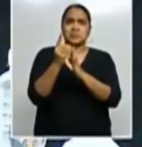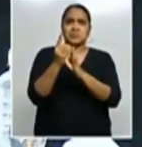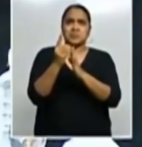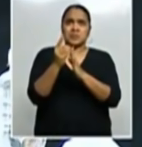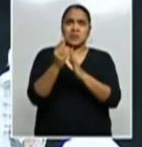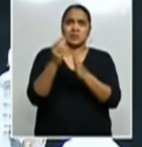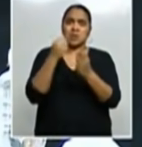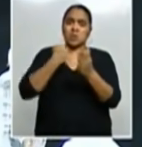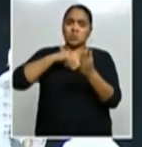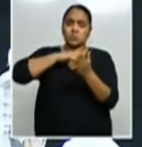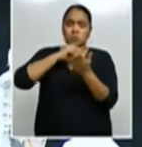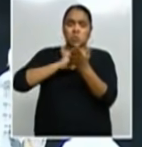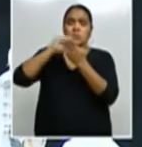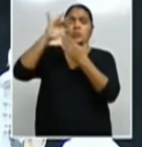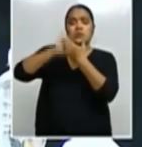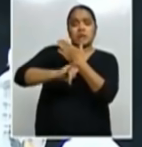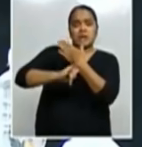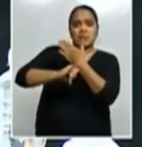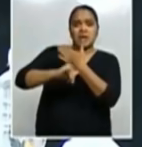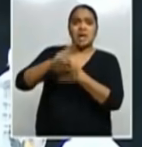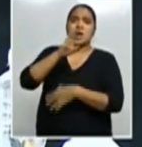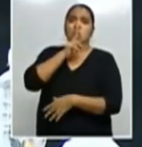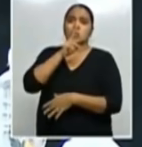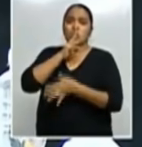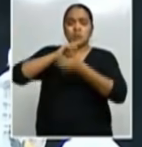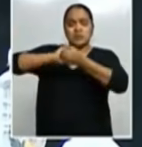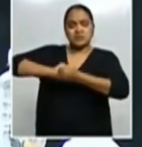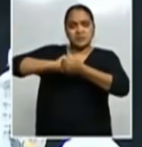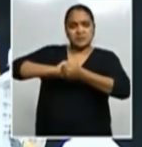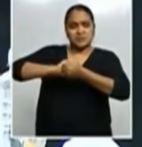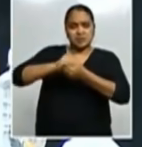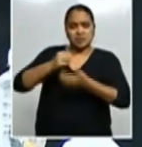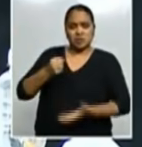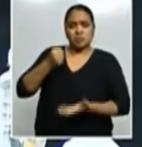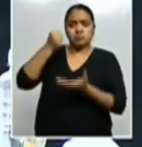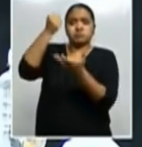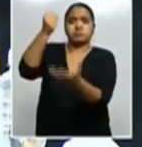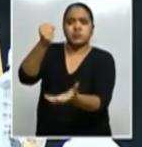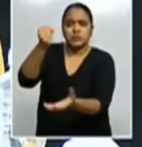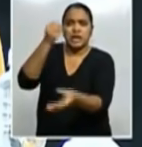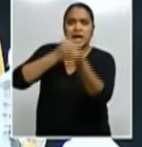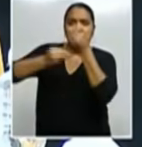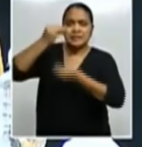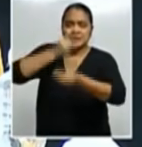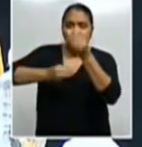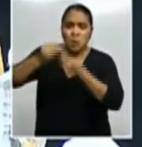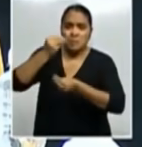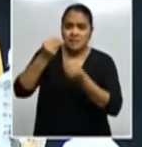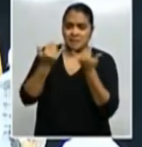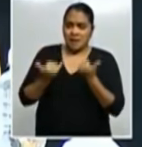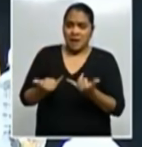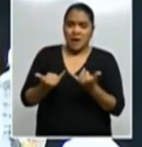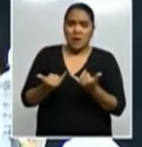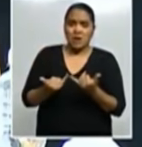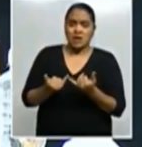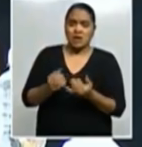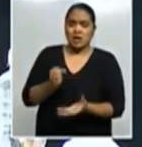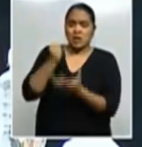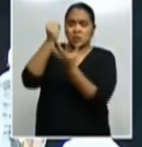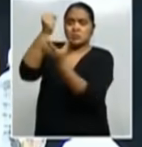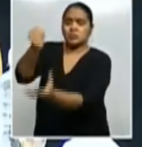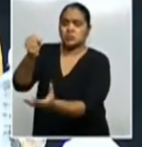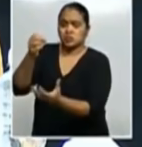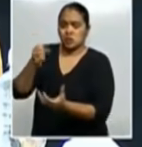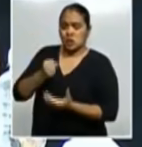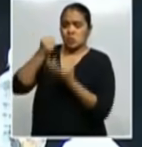el programa Honduras Solidaria, que es apoyo a la alimentación de la población durante estamos en esta situación de confinamiento, que